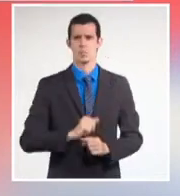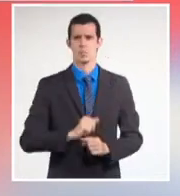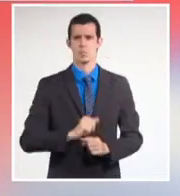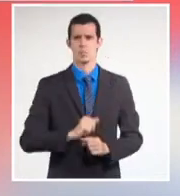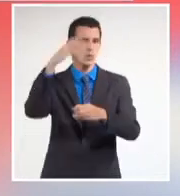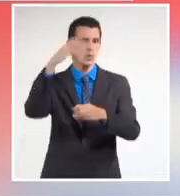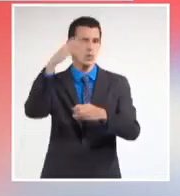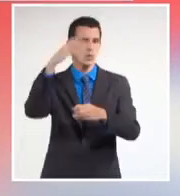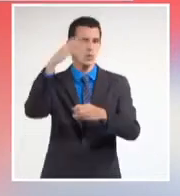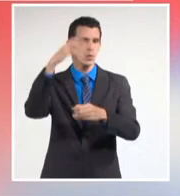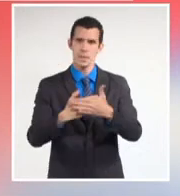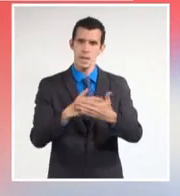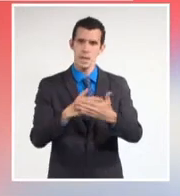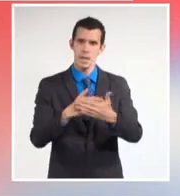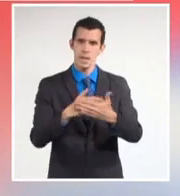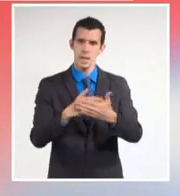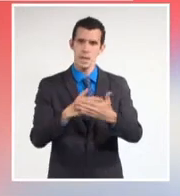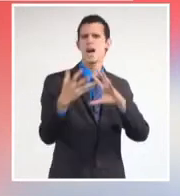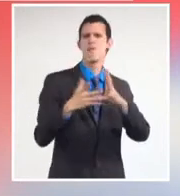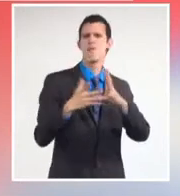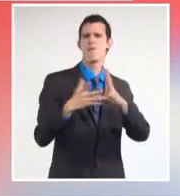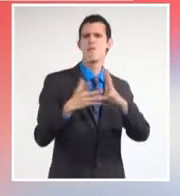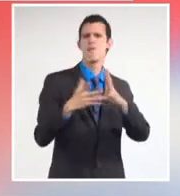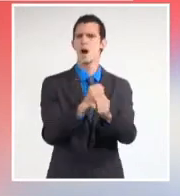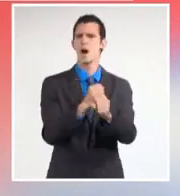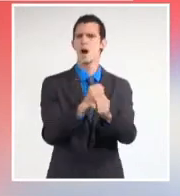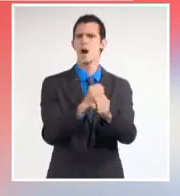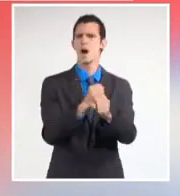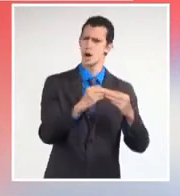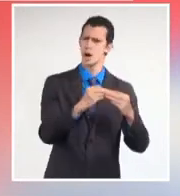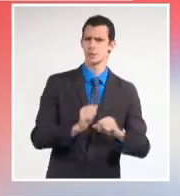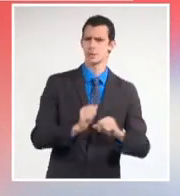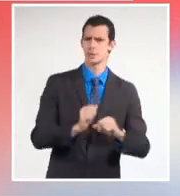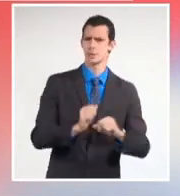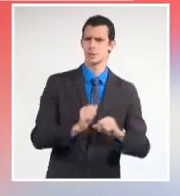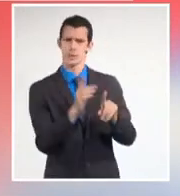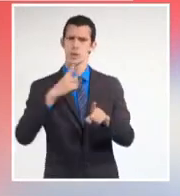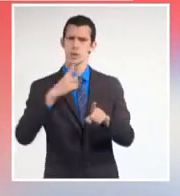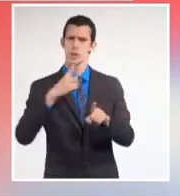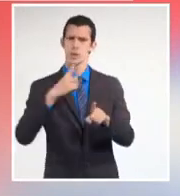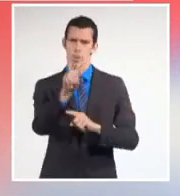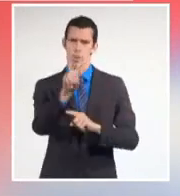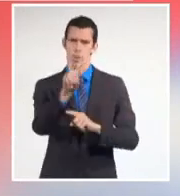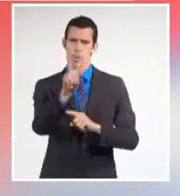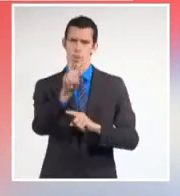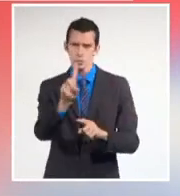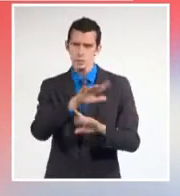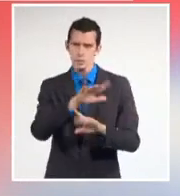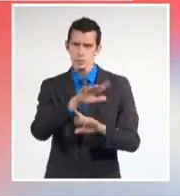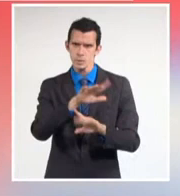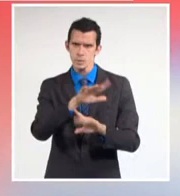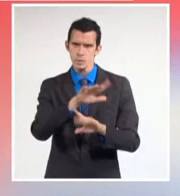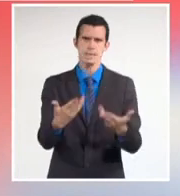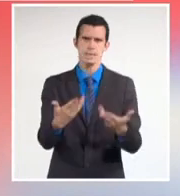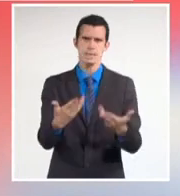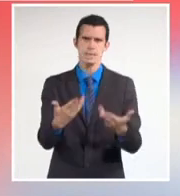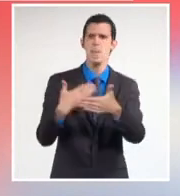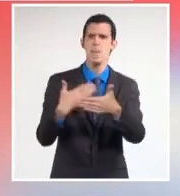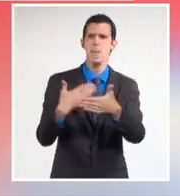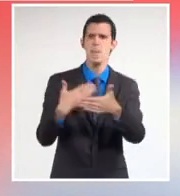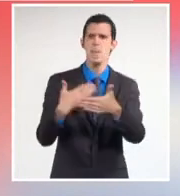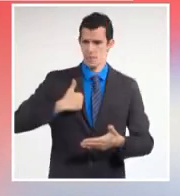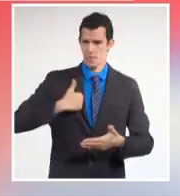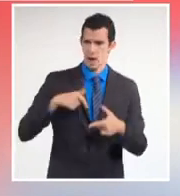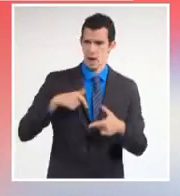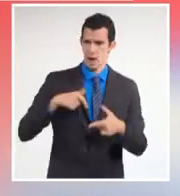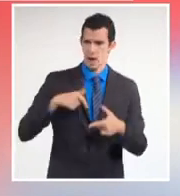actores económicos. Este propio año 2021 hemos ya concretado la constitución de micro, pequeñas y medianas empresas, ampliación